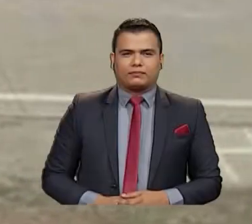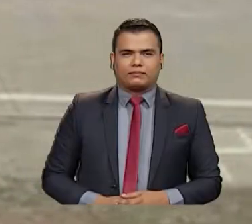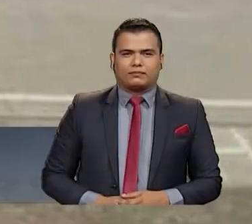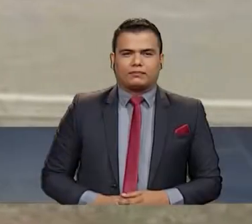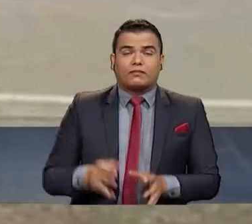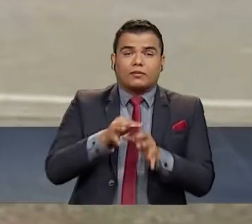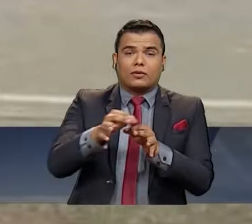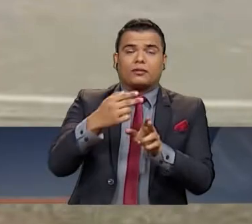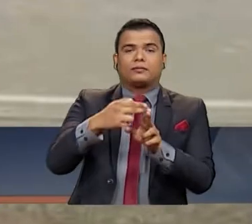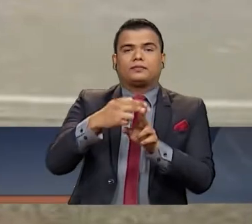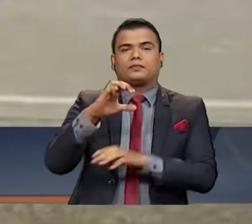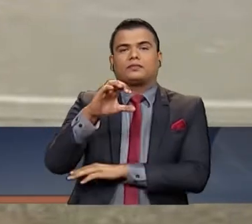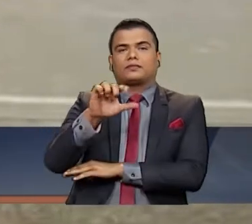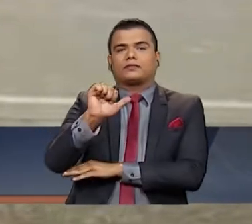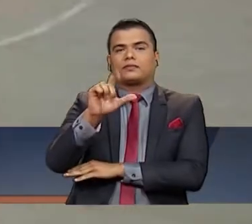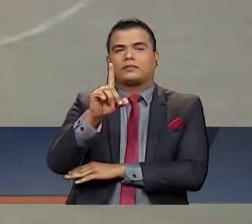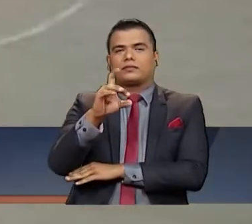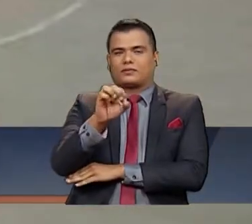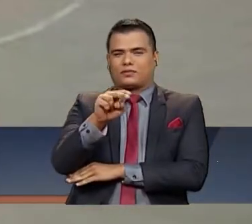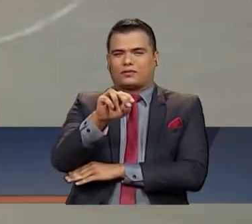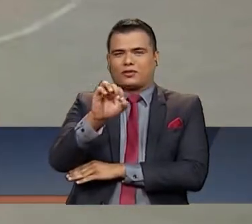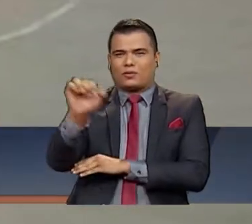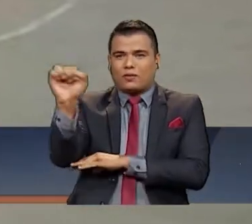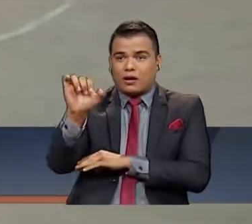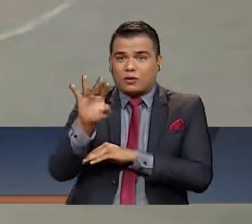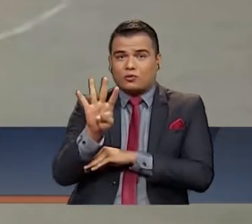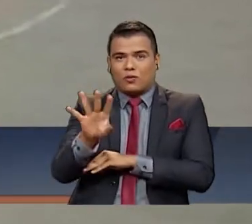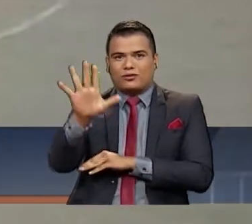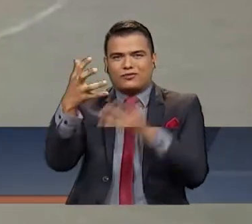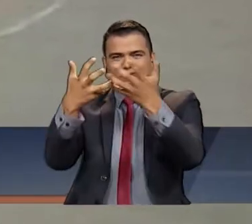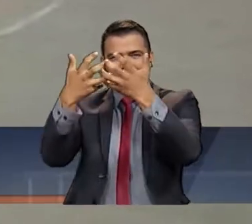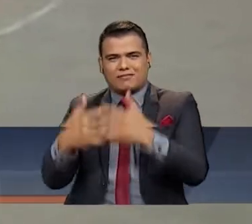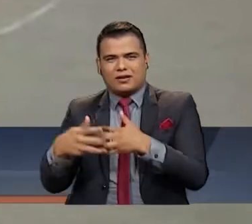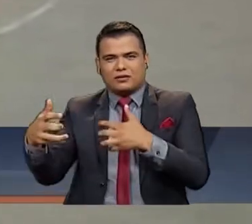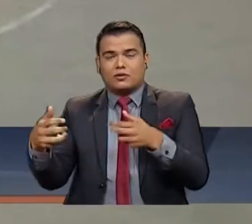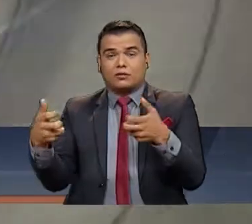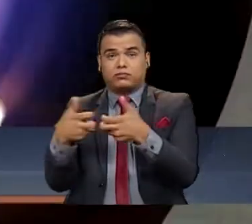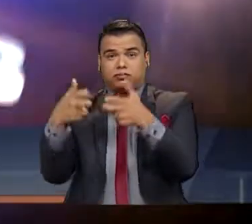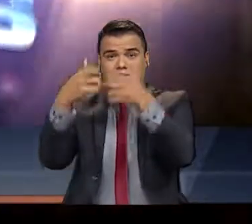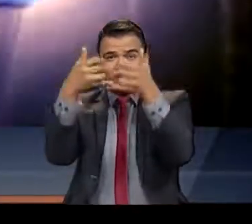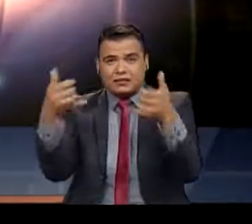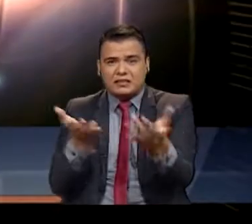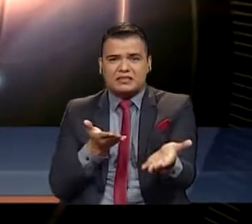En Caldono, Cauca, retenidos 4 automotores de la empresa de energía.